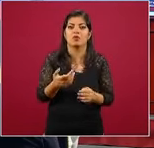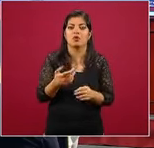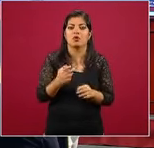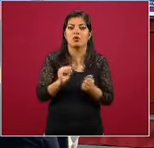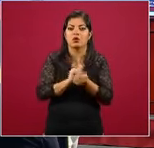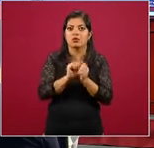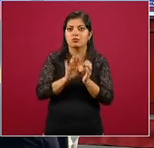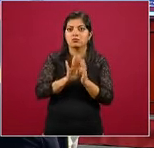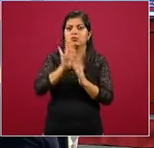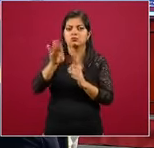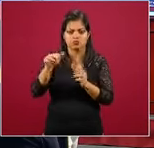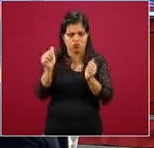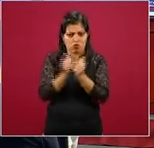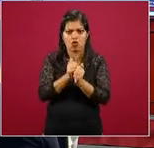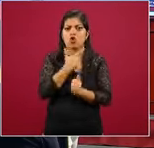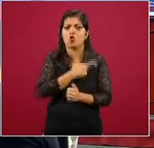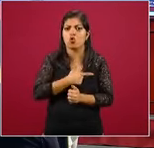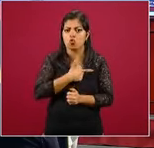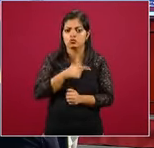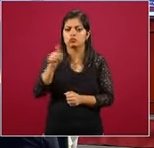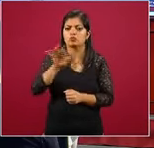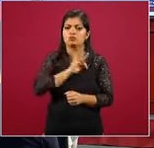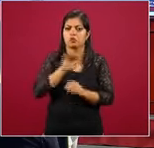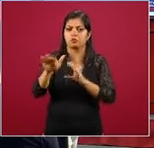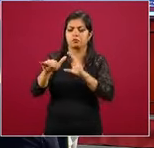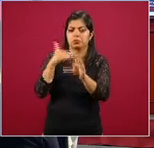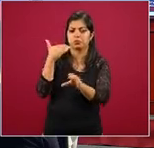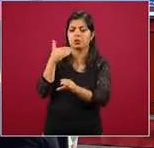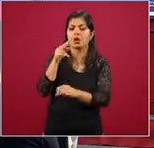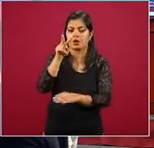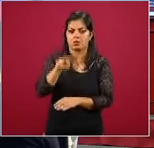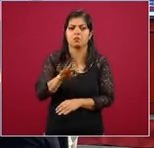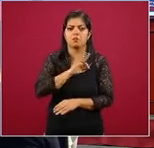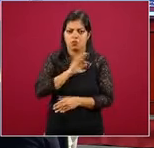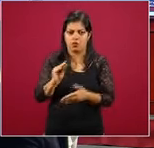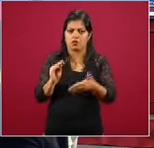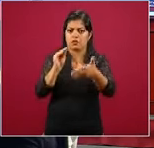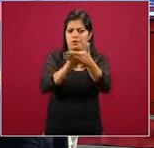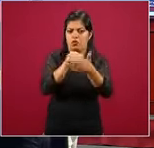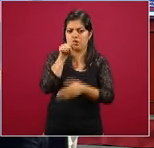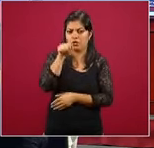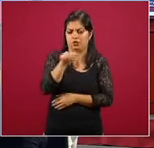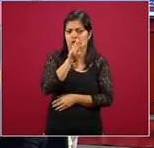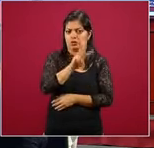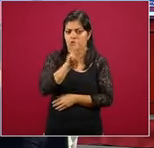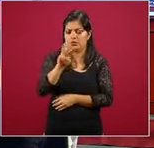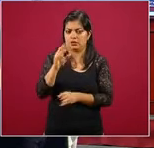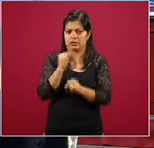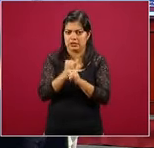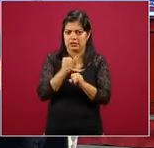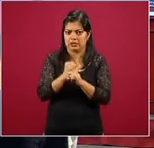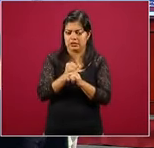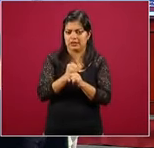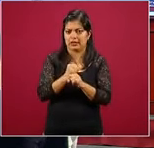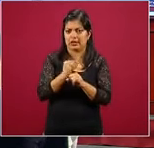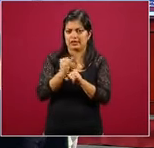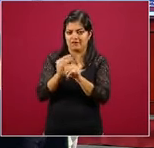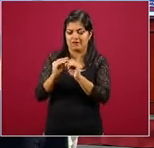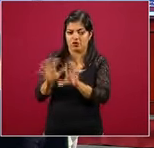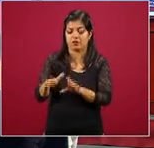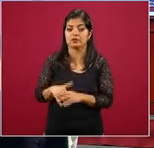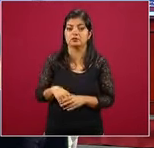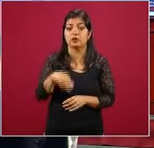tendencias, con todo gusto pidan y se les pondrá a disposición. Lo que hoy está en el menú